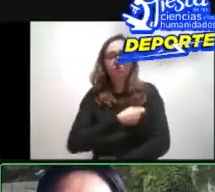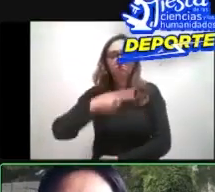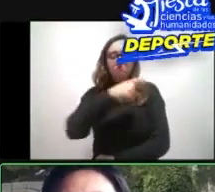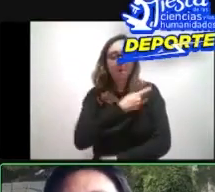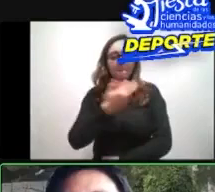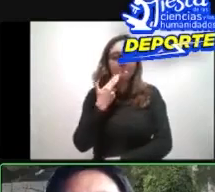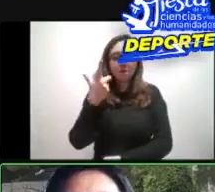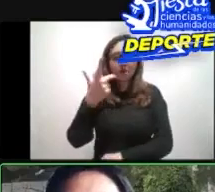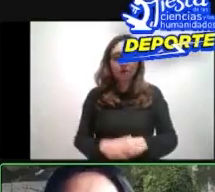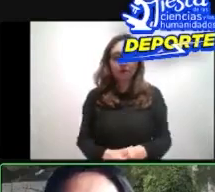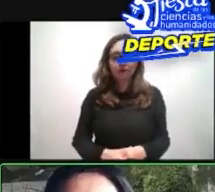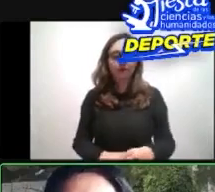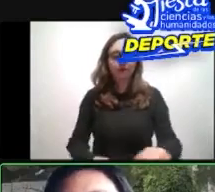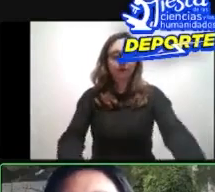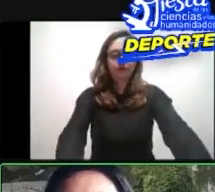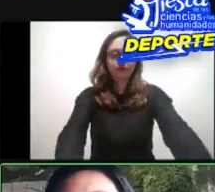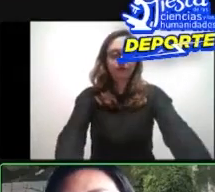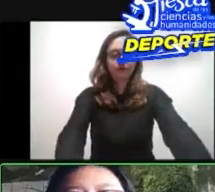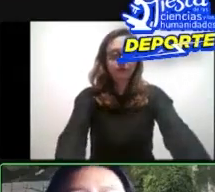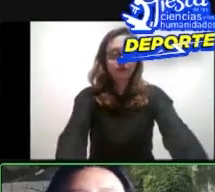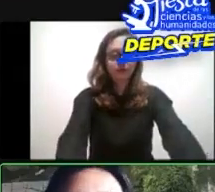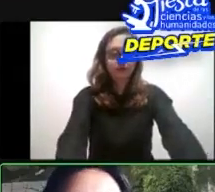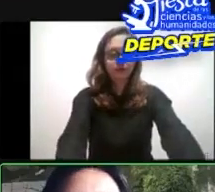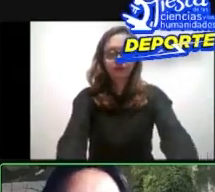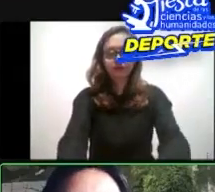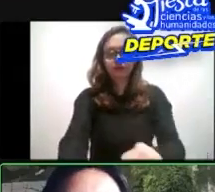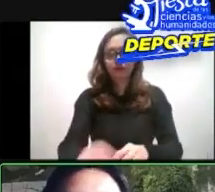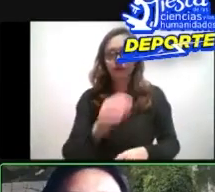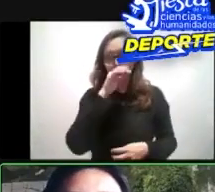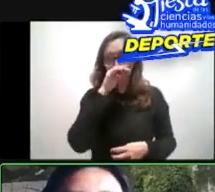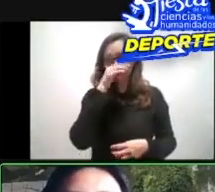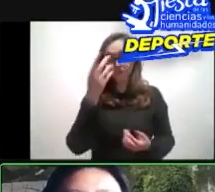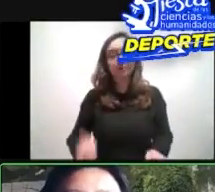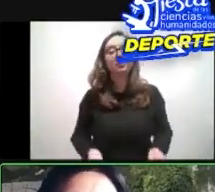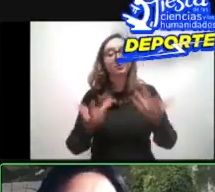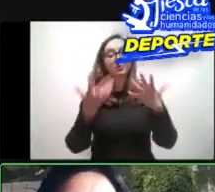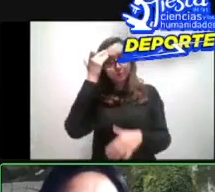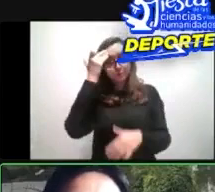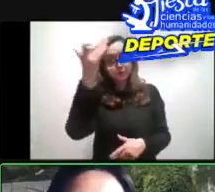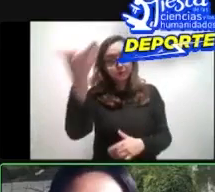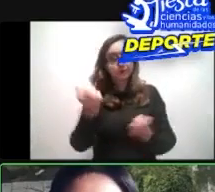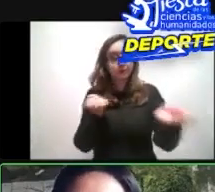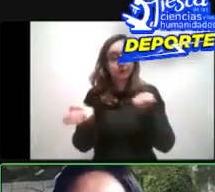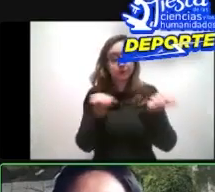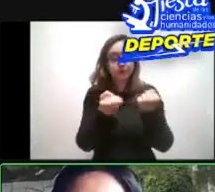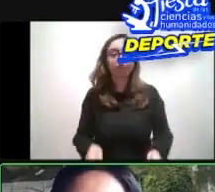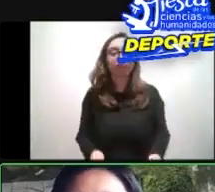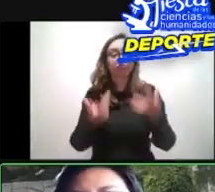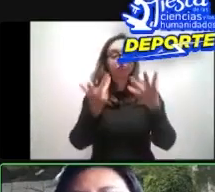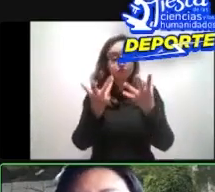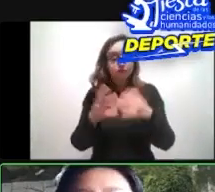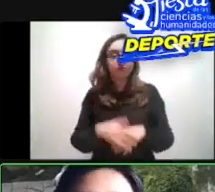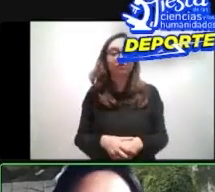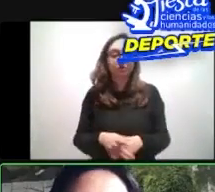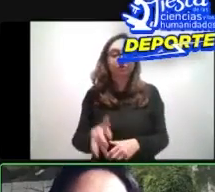psiquiátricos. Además de esto, ¿cuánto tiempo tendríamos que hacer una actividad física que nos promueve este estudio